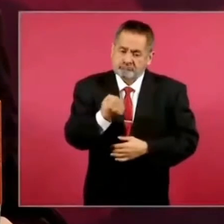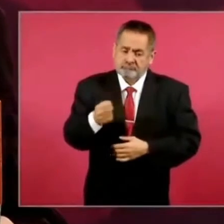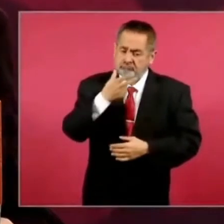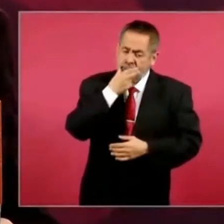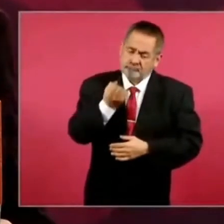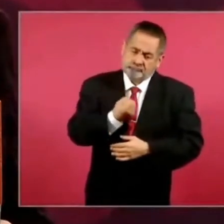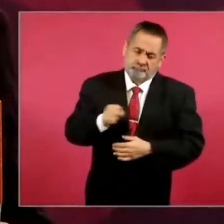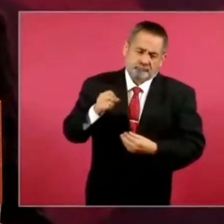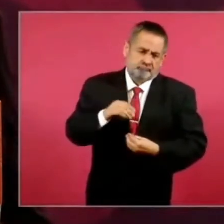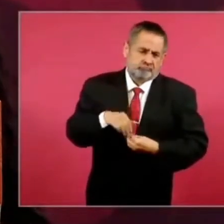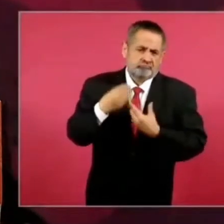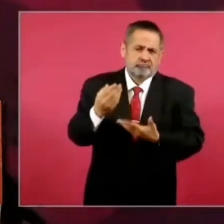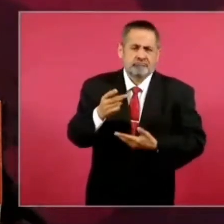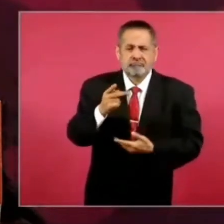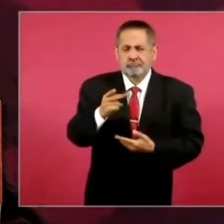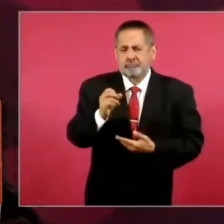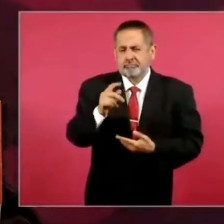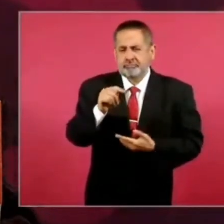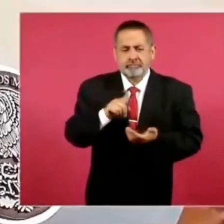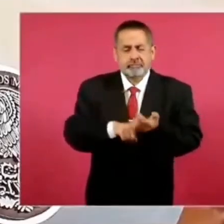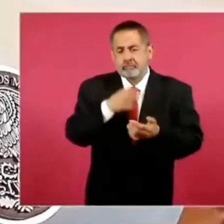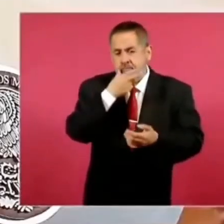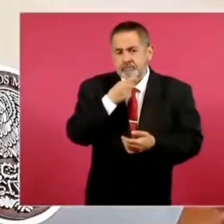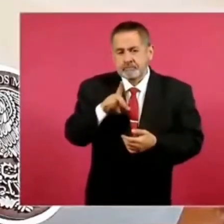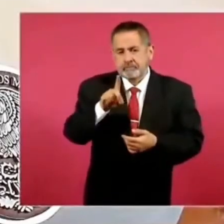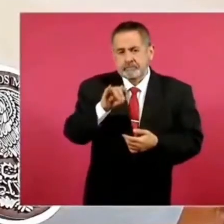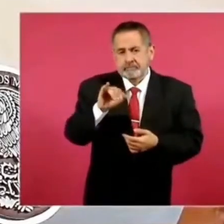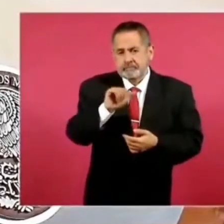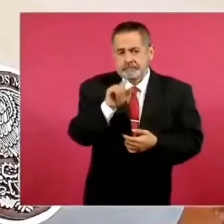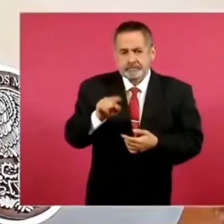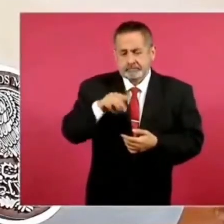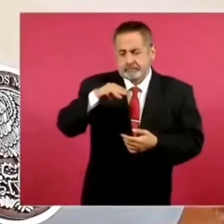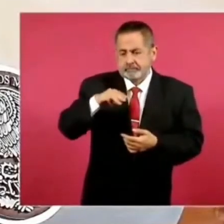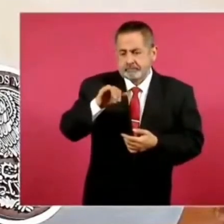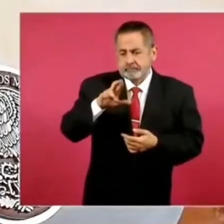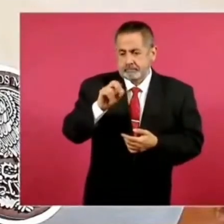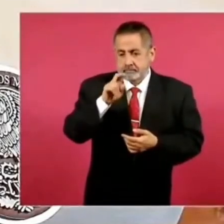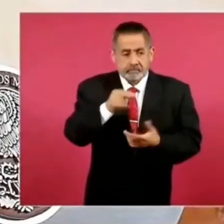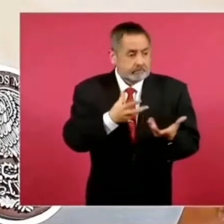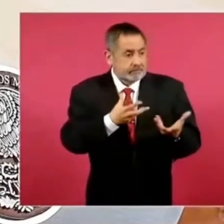poeta, Díaz Mirón, fue huertista.